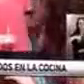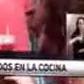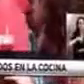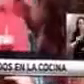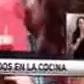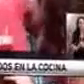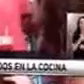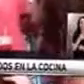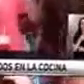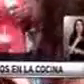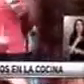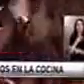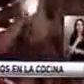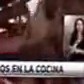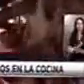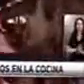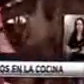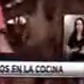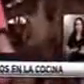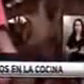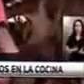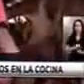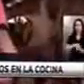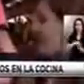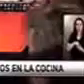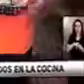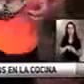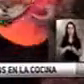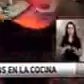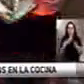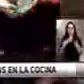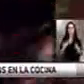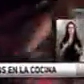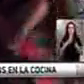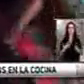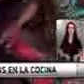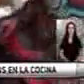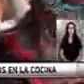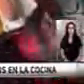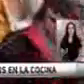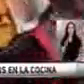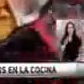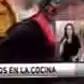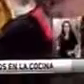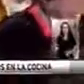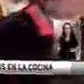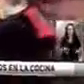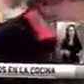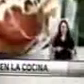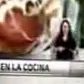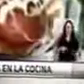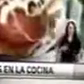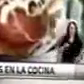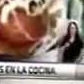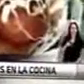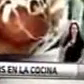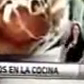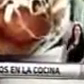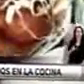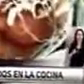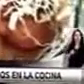agua, nada más. Es super fresh. ¿Esto es? Carnitas. Carnitas. De